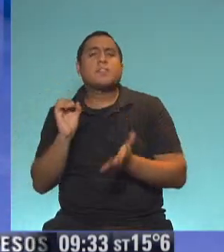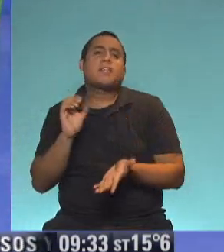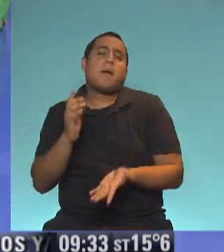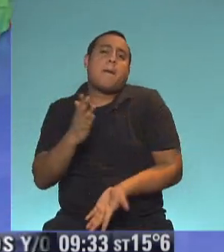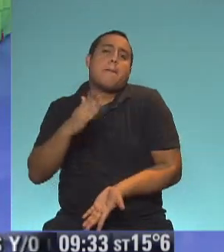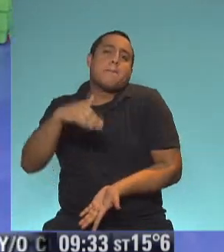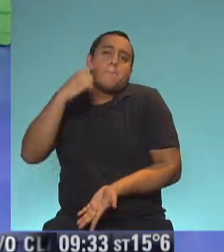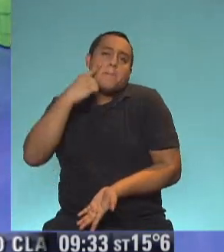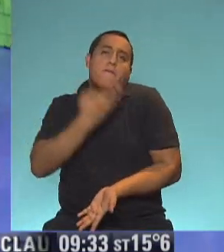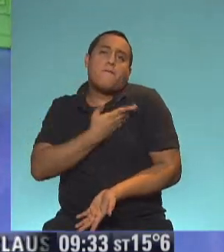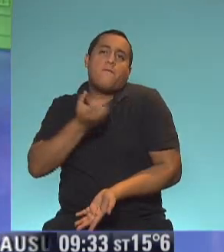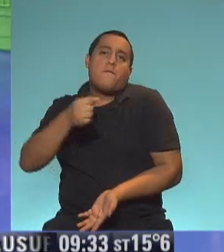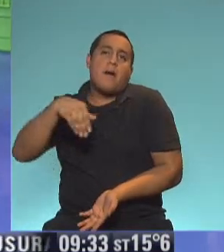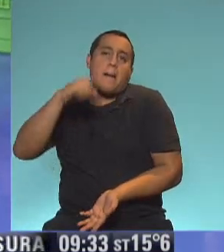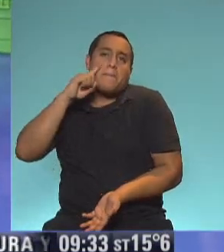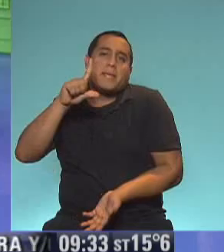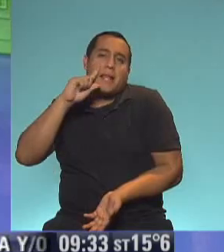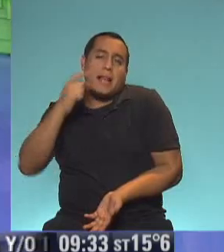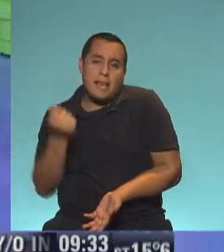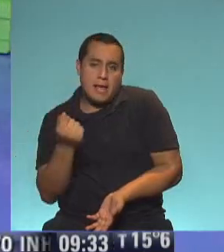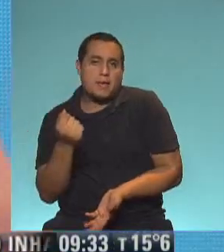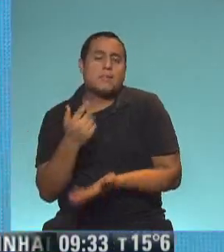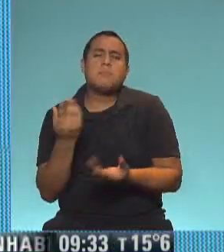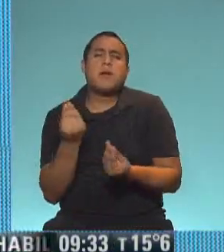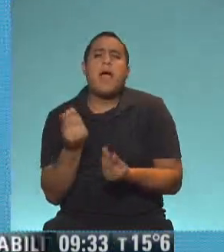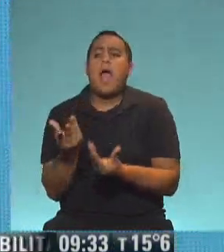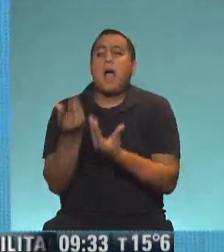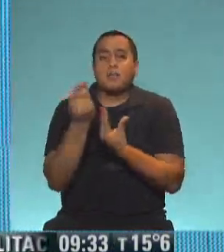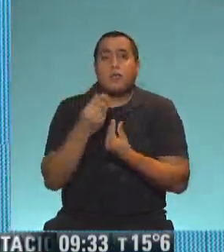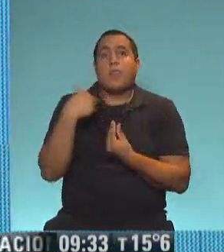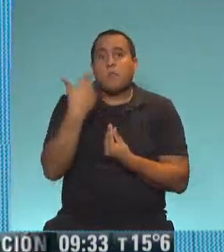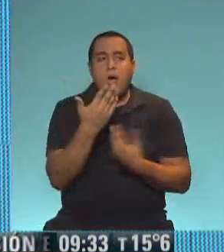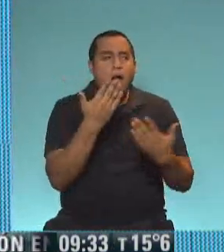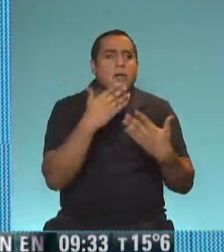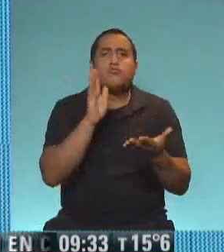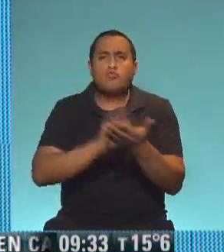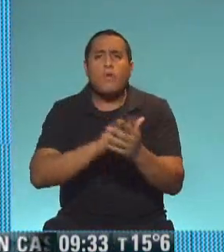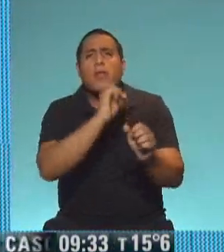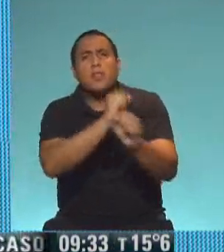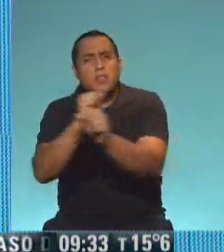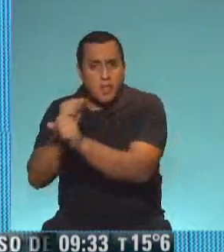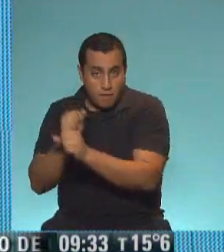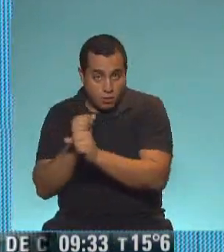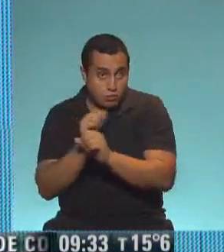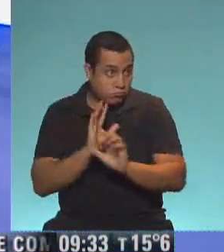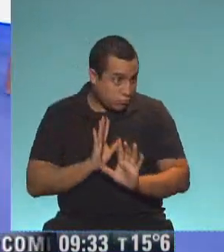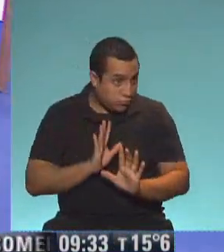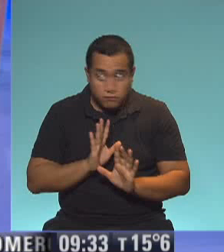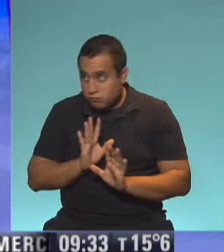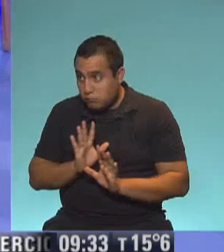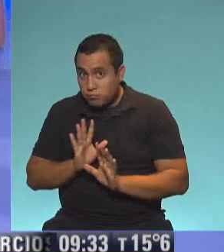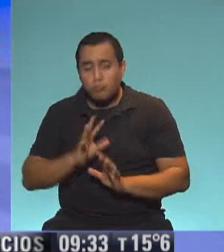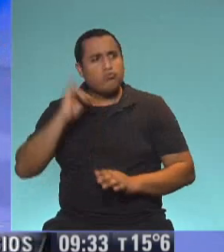va a ayudar a poder conversar después sobre esto de los trabajos que veníamos anticipando. ¿Les parece? Dale, parece